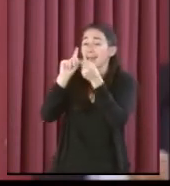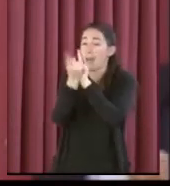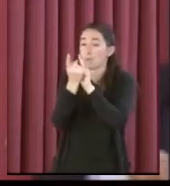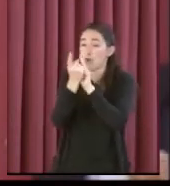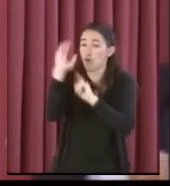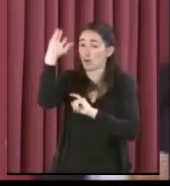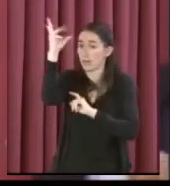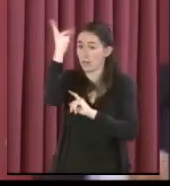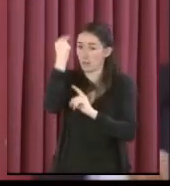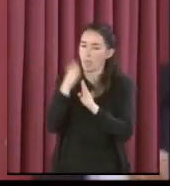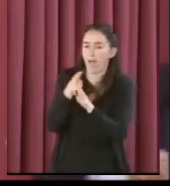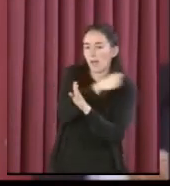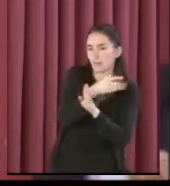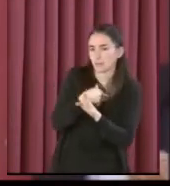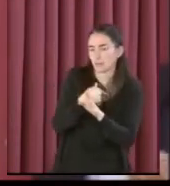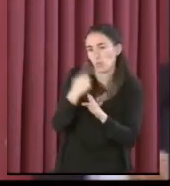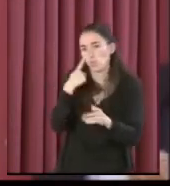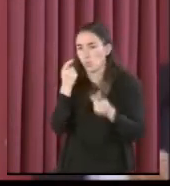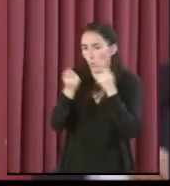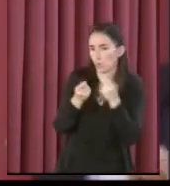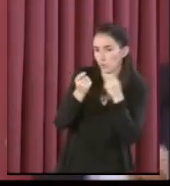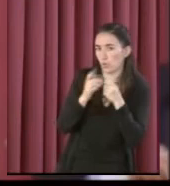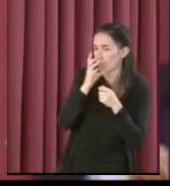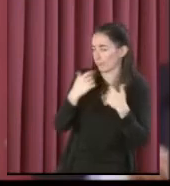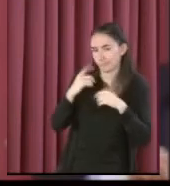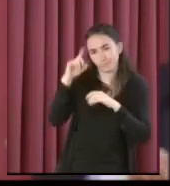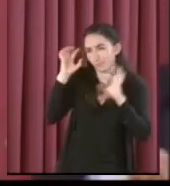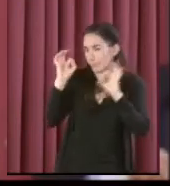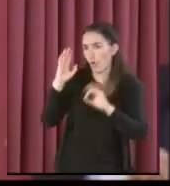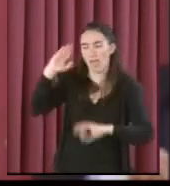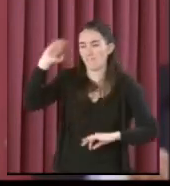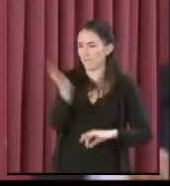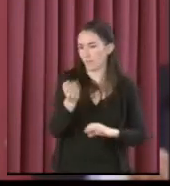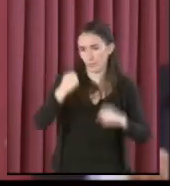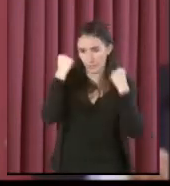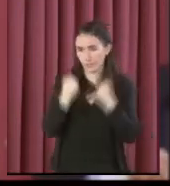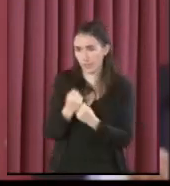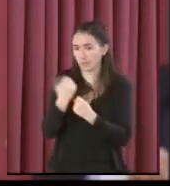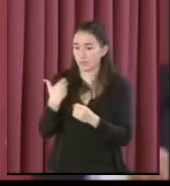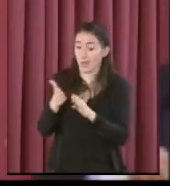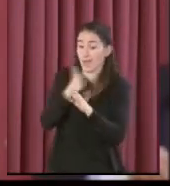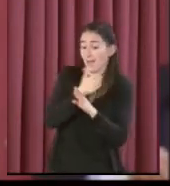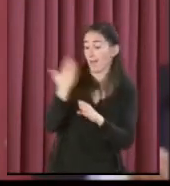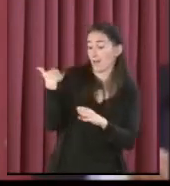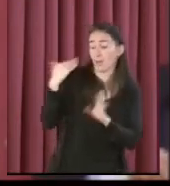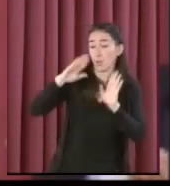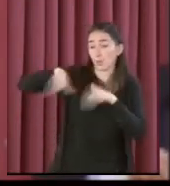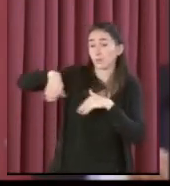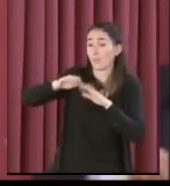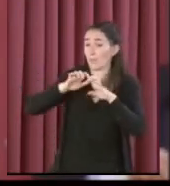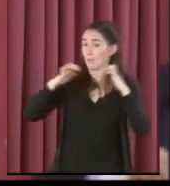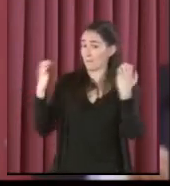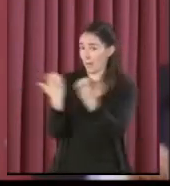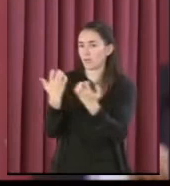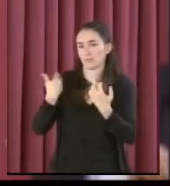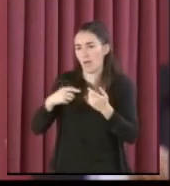climático. Hemos desarrollado el Plan de Acción, tal y como dimos cuenta en el último pleno, pero además estamos orientando las inversiones hacia